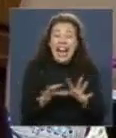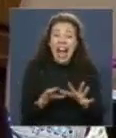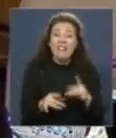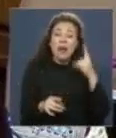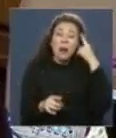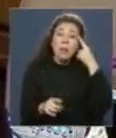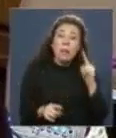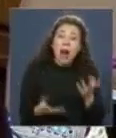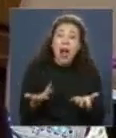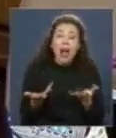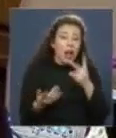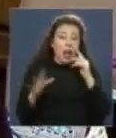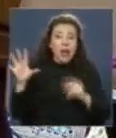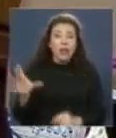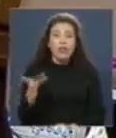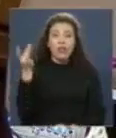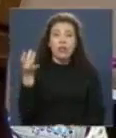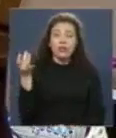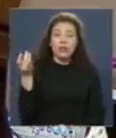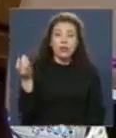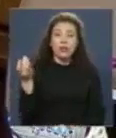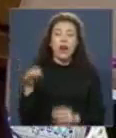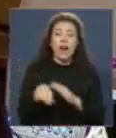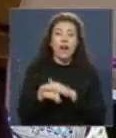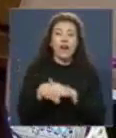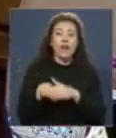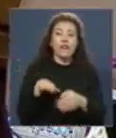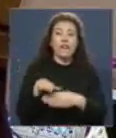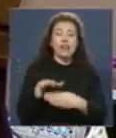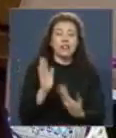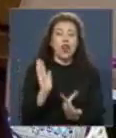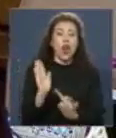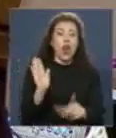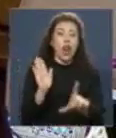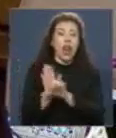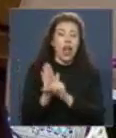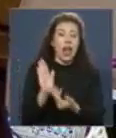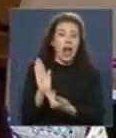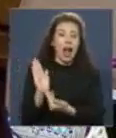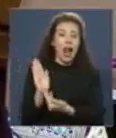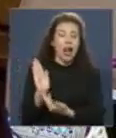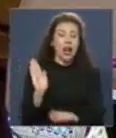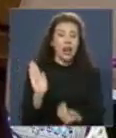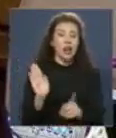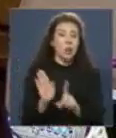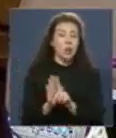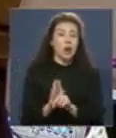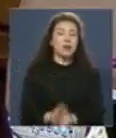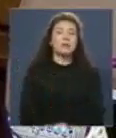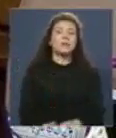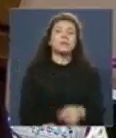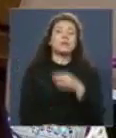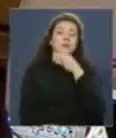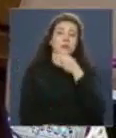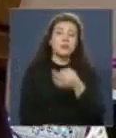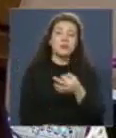para que se descubrieran vacíos legales como este, que en definitiva, como lo decía muy